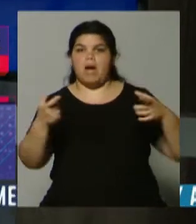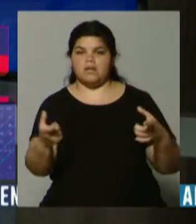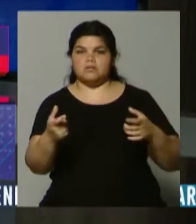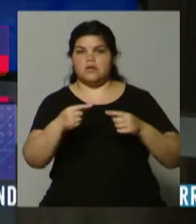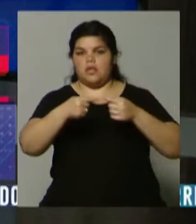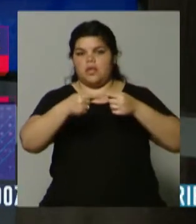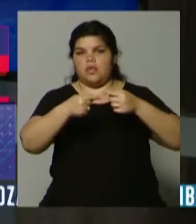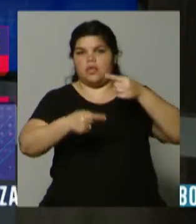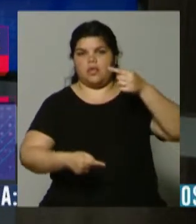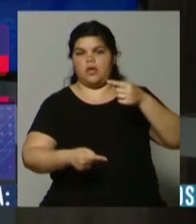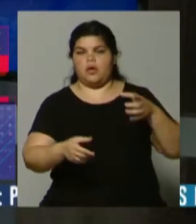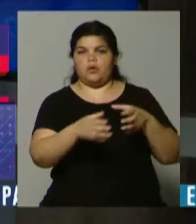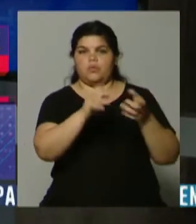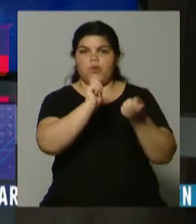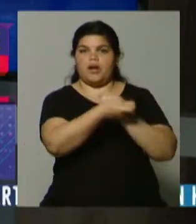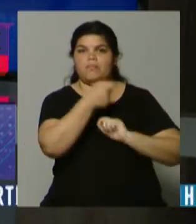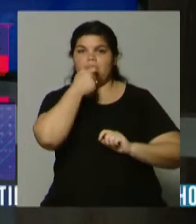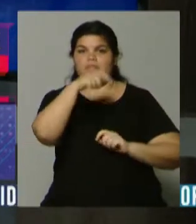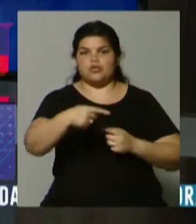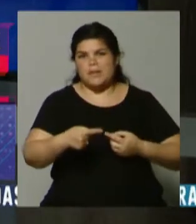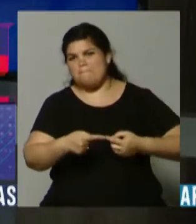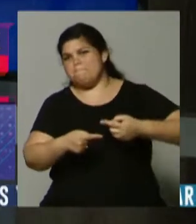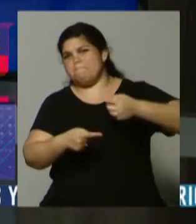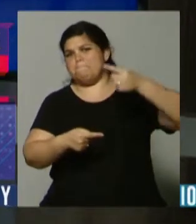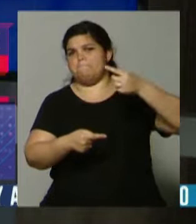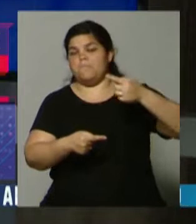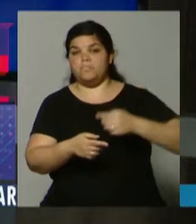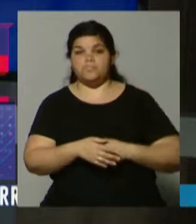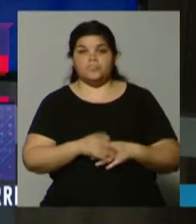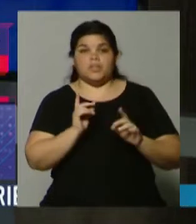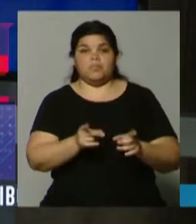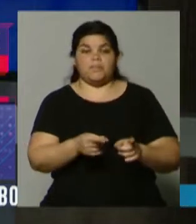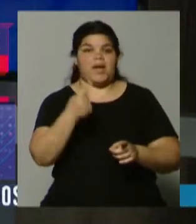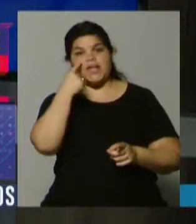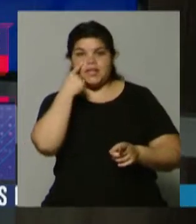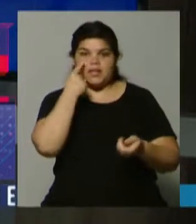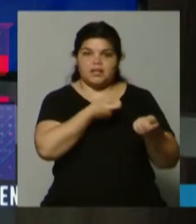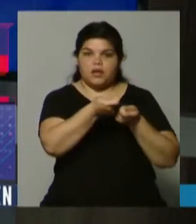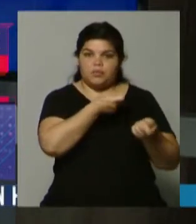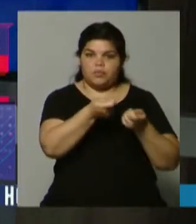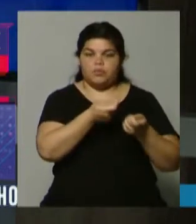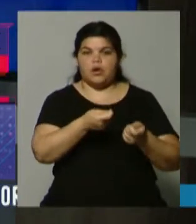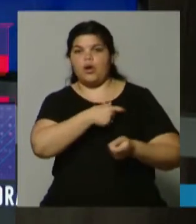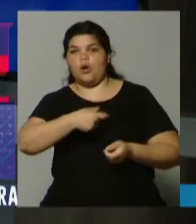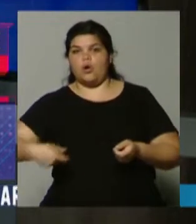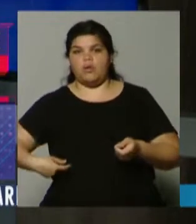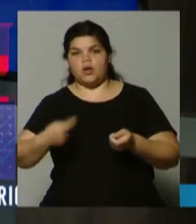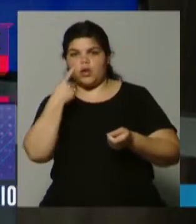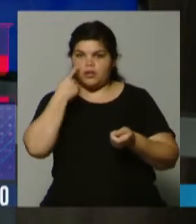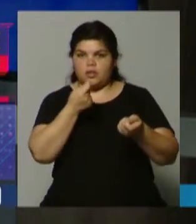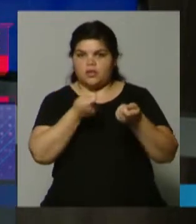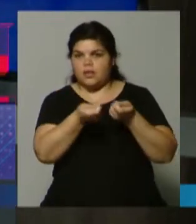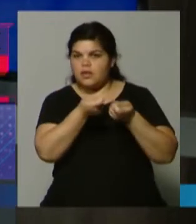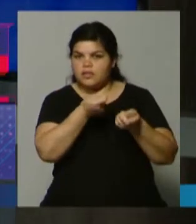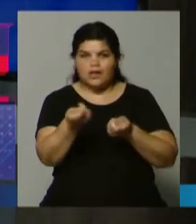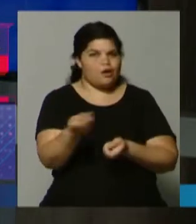mayor para Cambio Mendoza en algunos municipios, con lo cual buenas gestiones en la gobernación, buenas gestiones en la intendencia, al menos desde el punto de vista